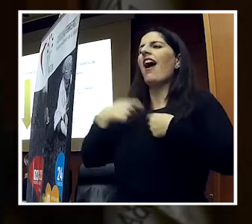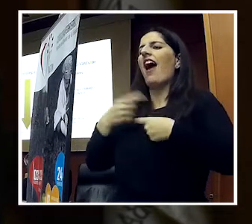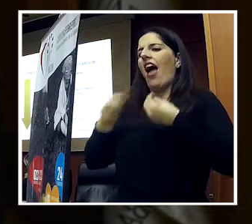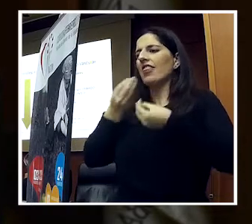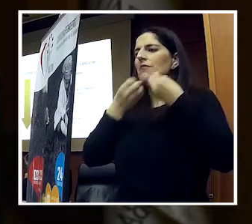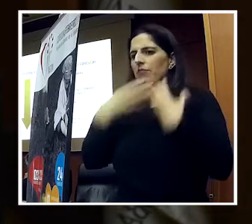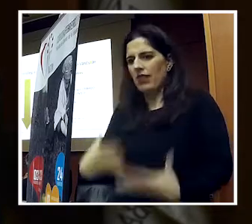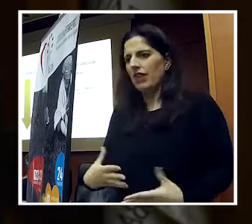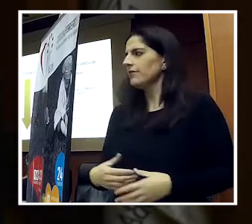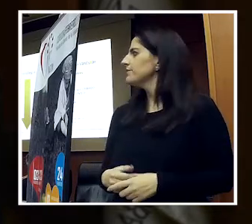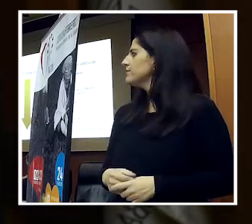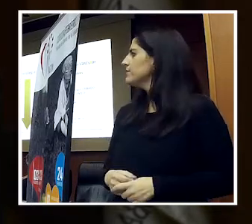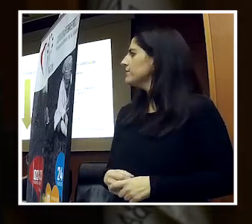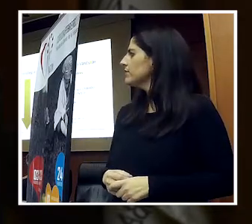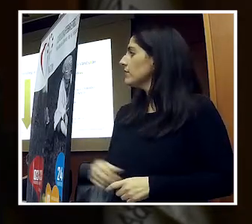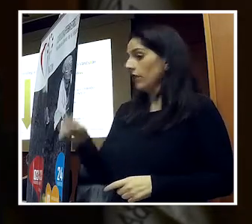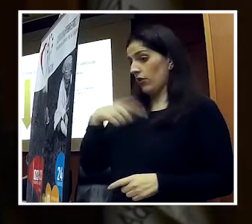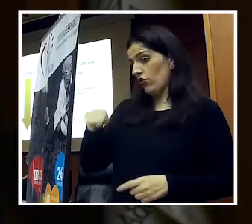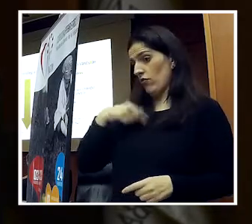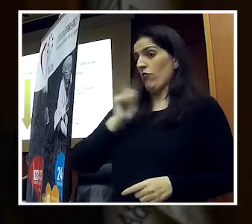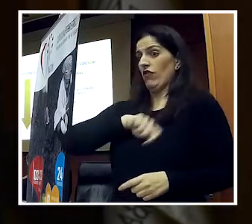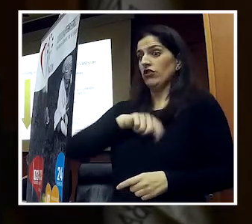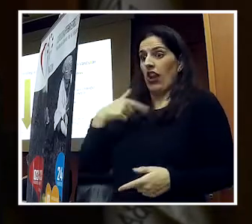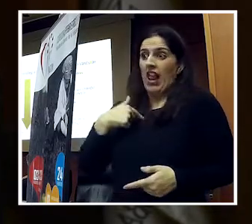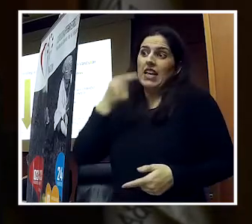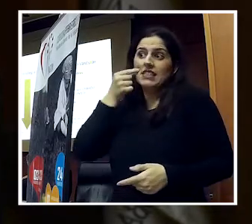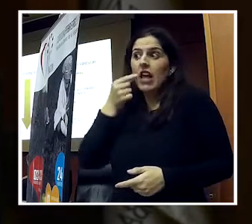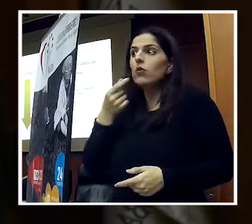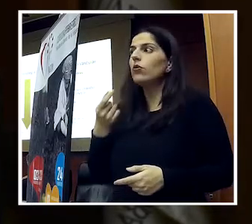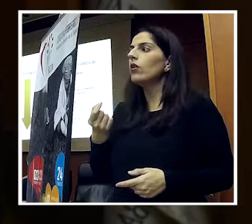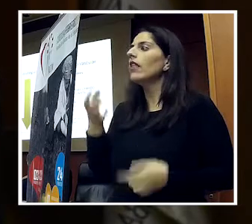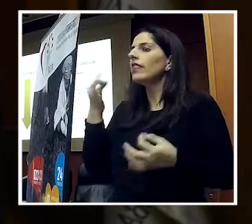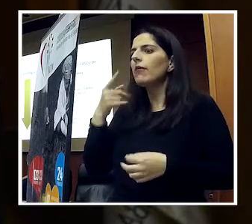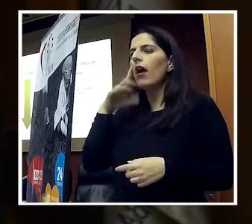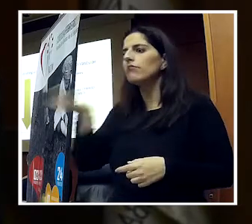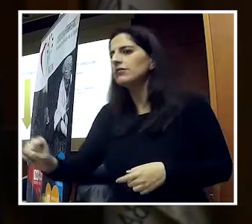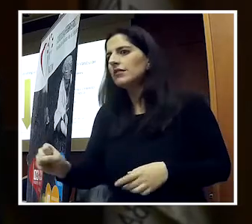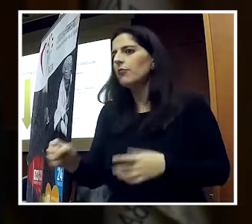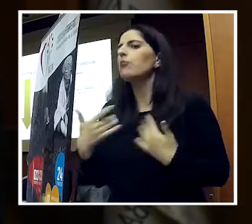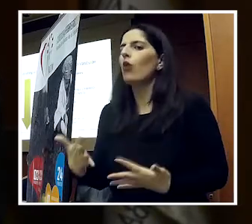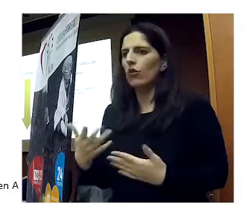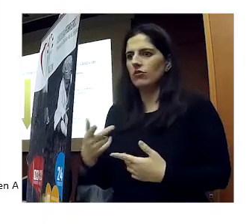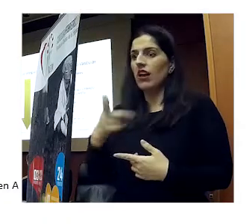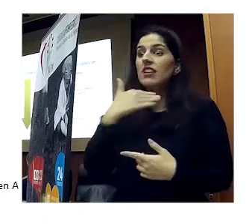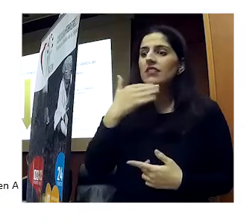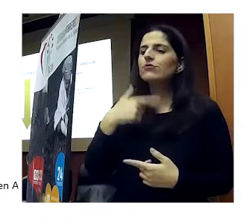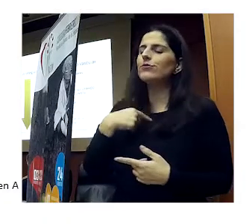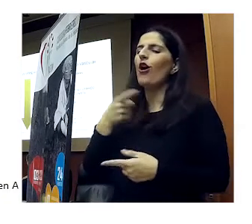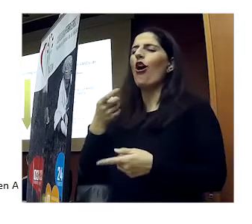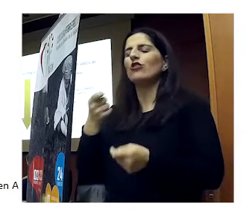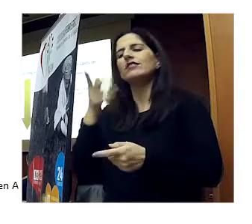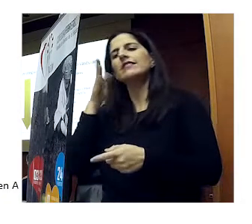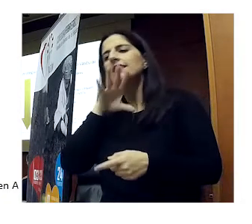general. La parte que nos toca a nosotros ya, los sanitarios, sería la detección precoz de esos factores de riesgo